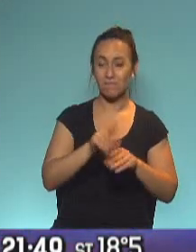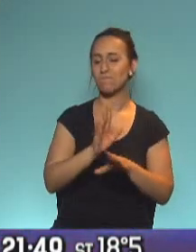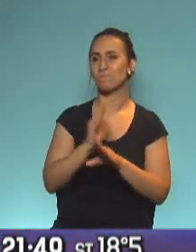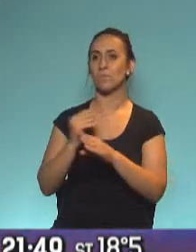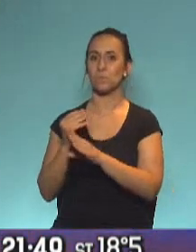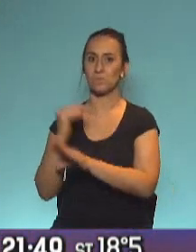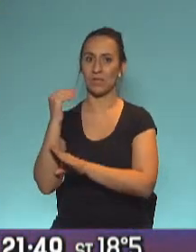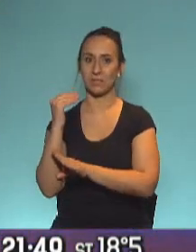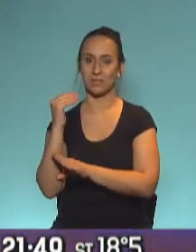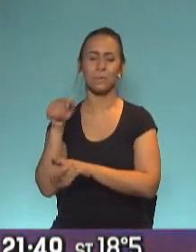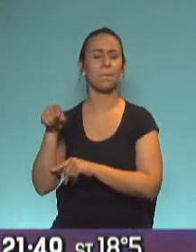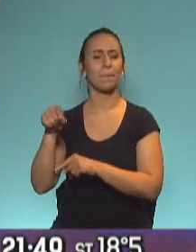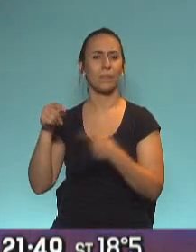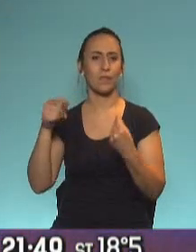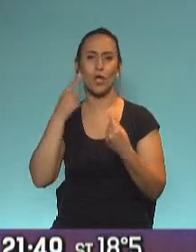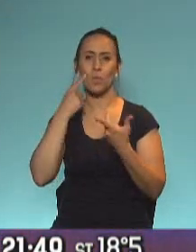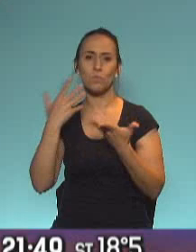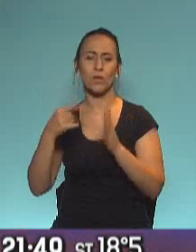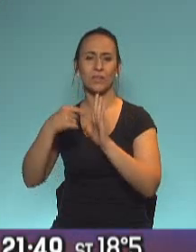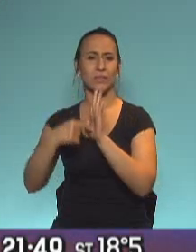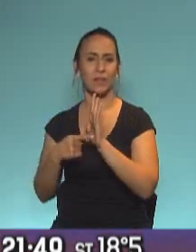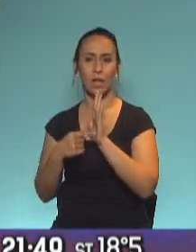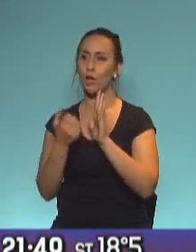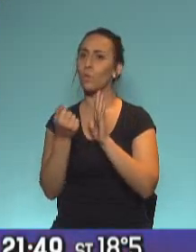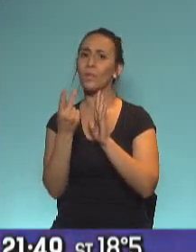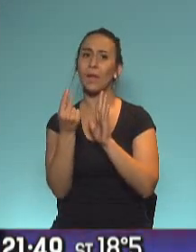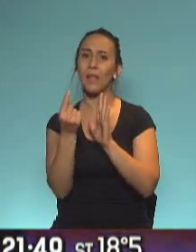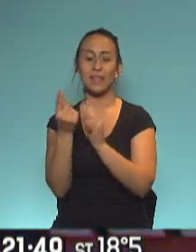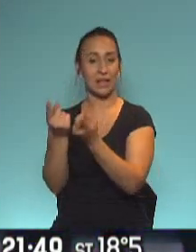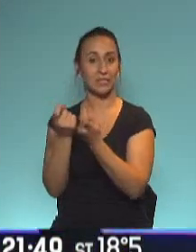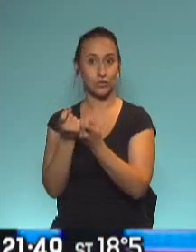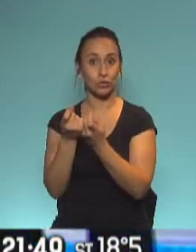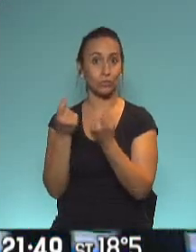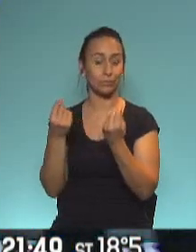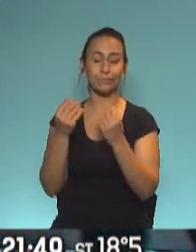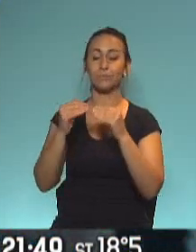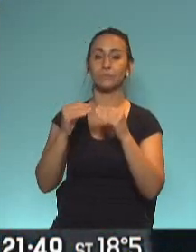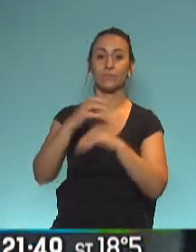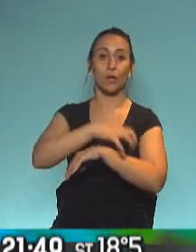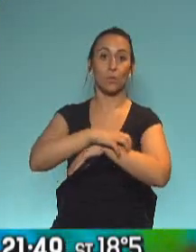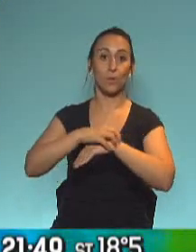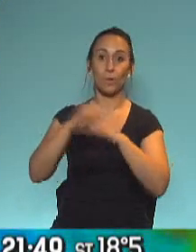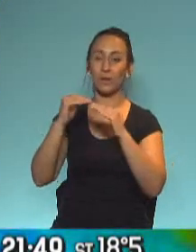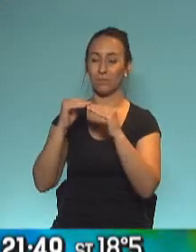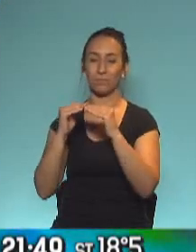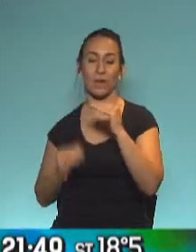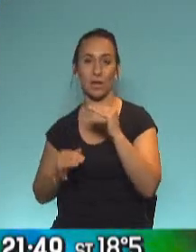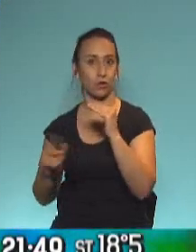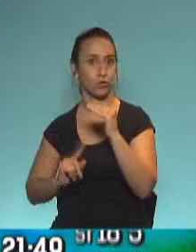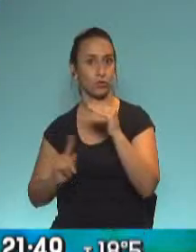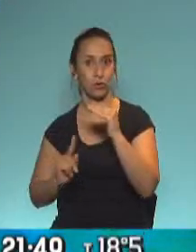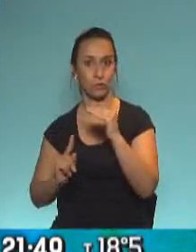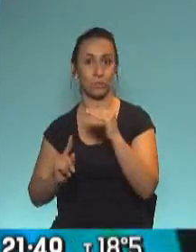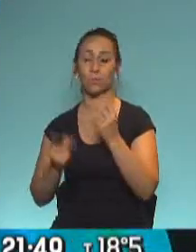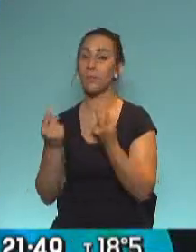arriba. Directamente lo que indica es cuánta plata se necesita para no caer por debajo de la línea de la pobreza. Cuánto